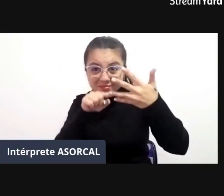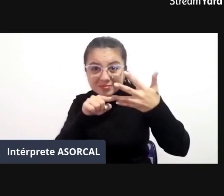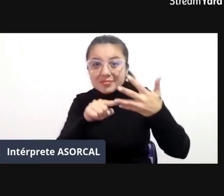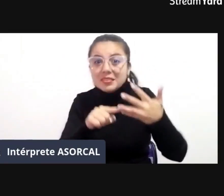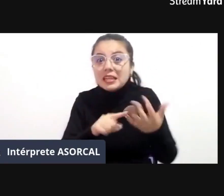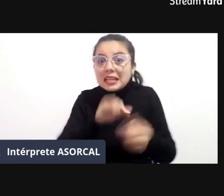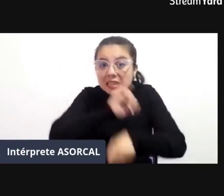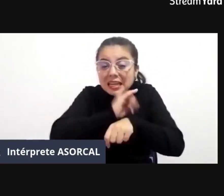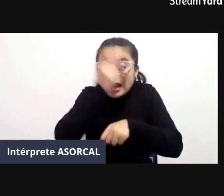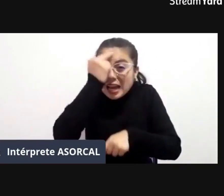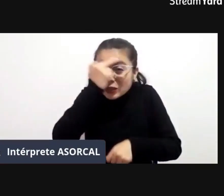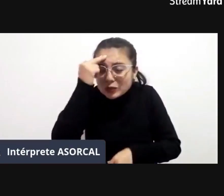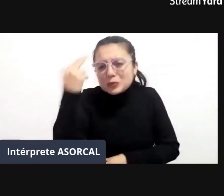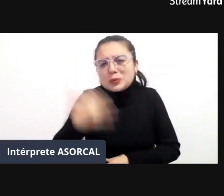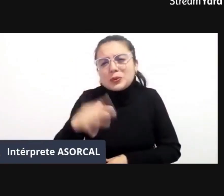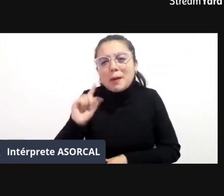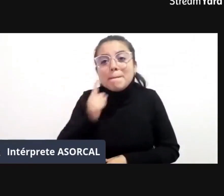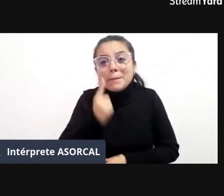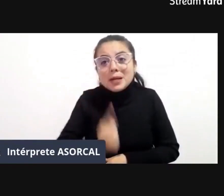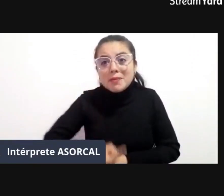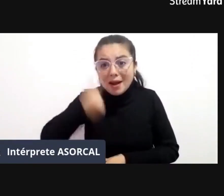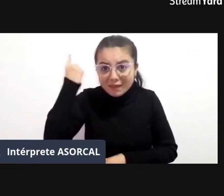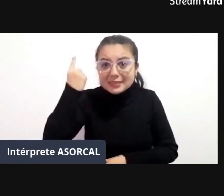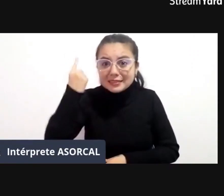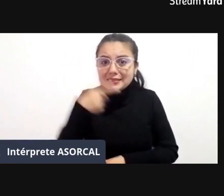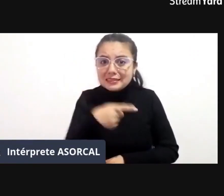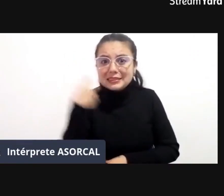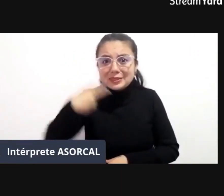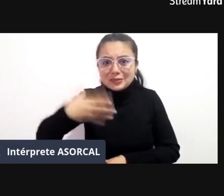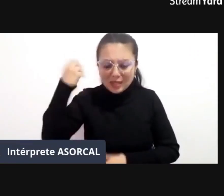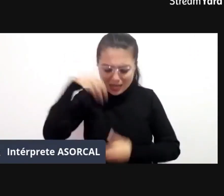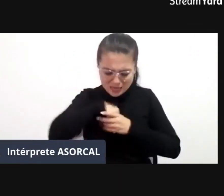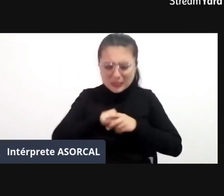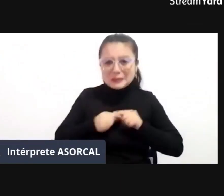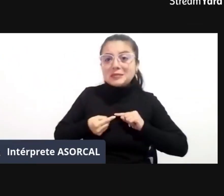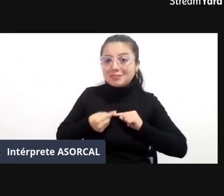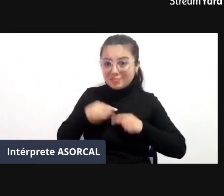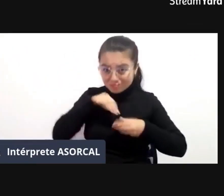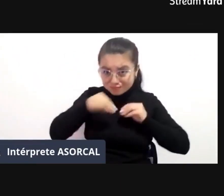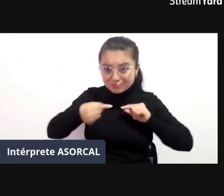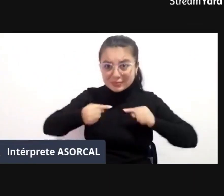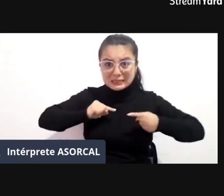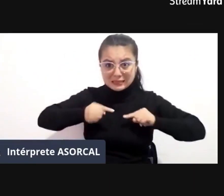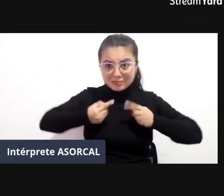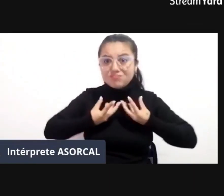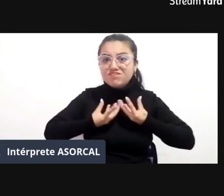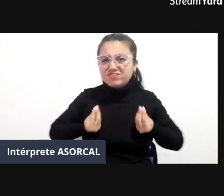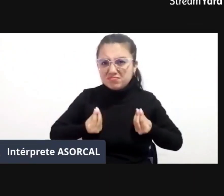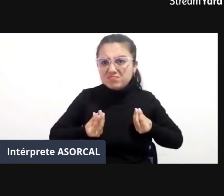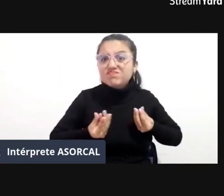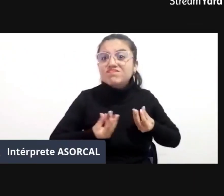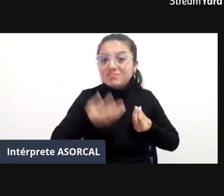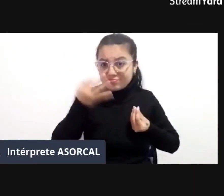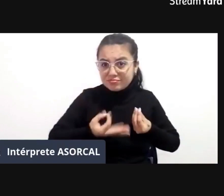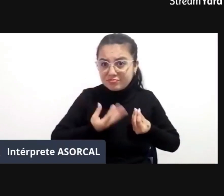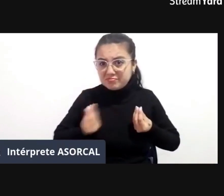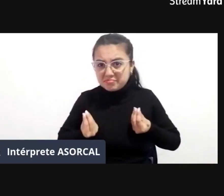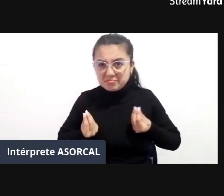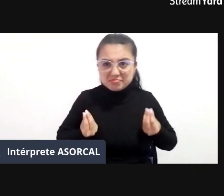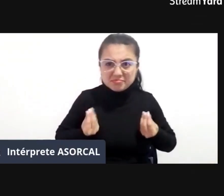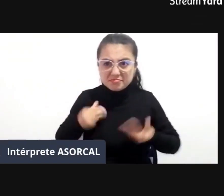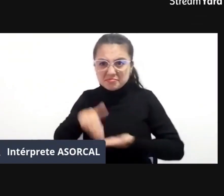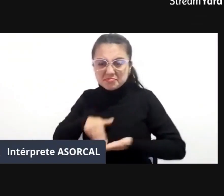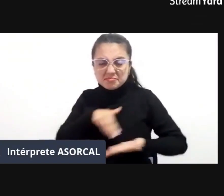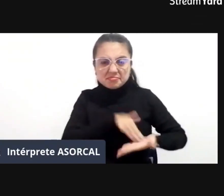y profundo debate interno que provocó divisiones dentro de la Iglesia Católica irreconciliables. Sus opciones